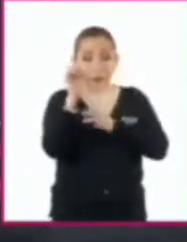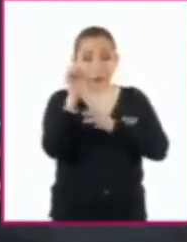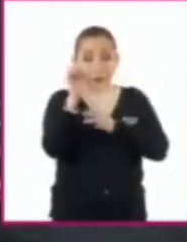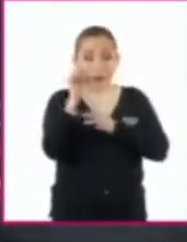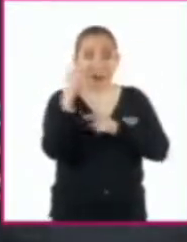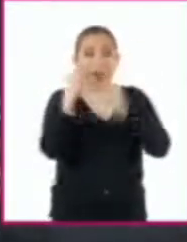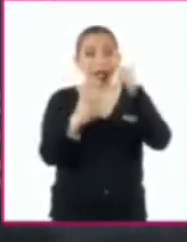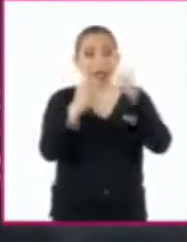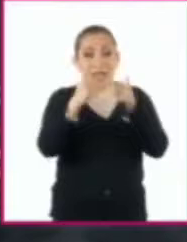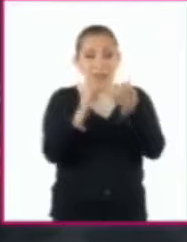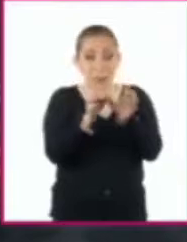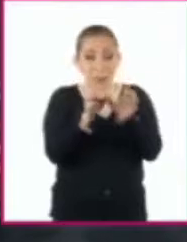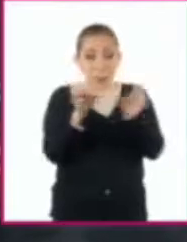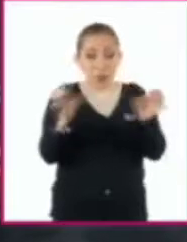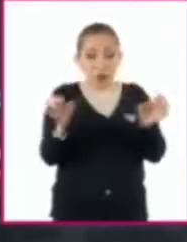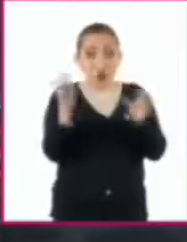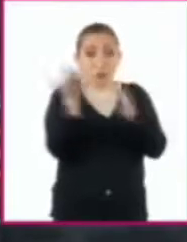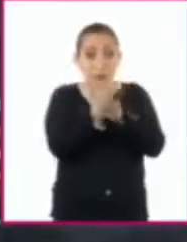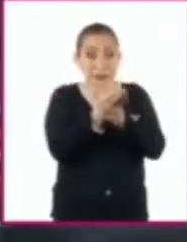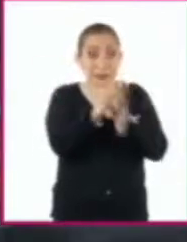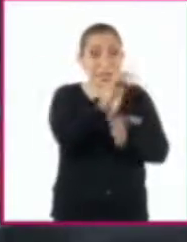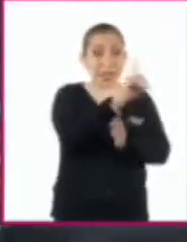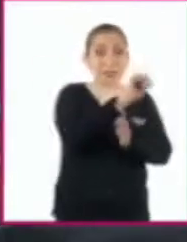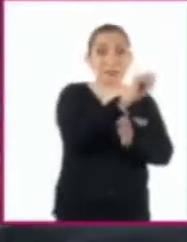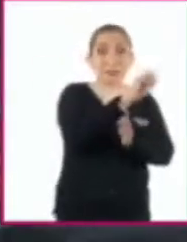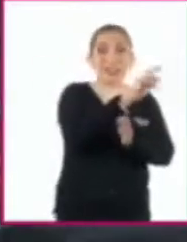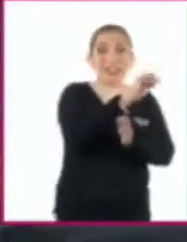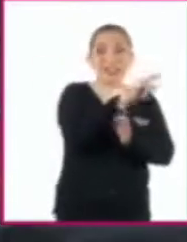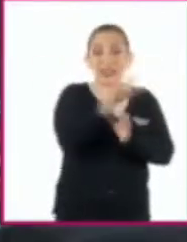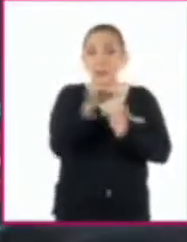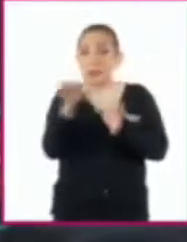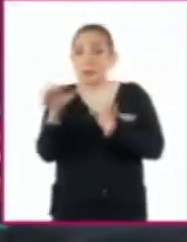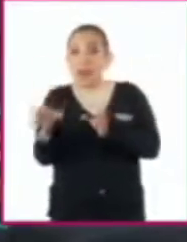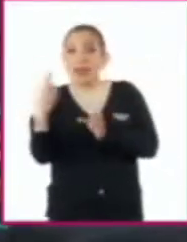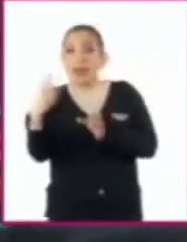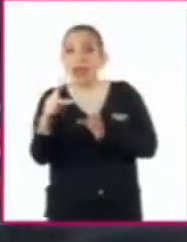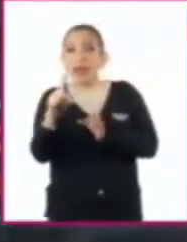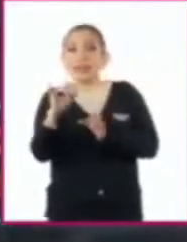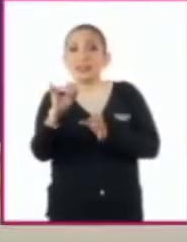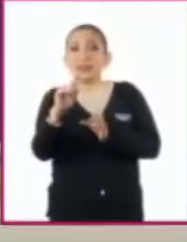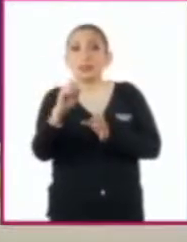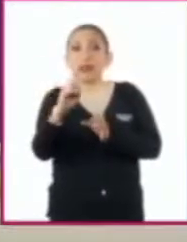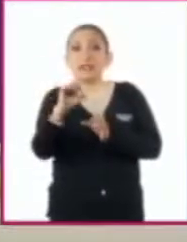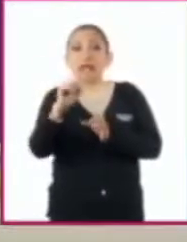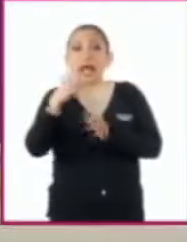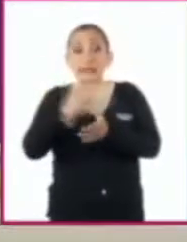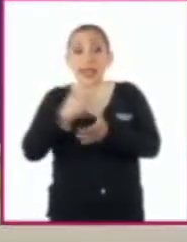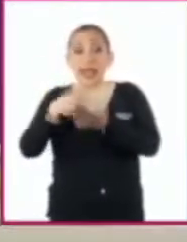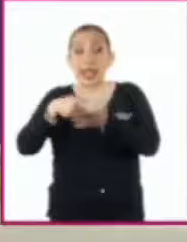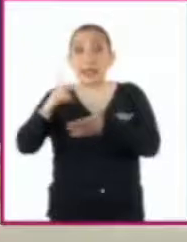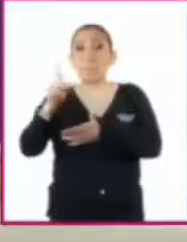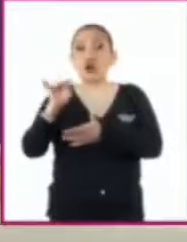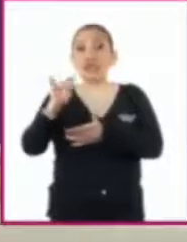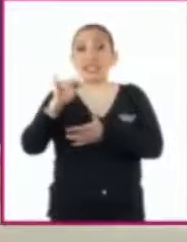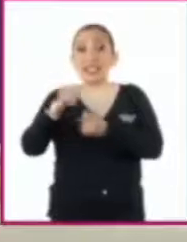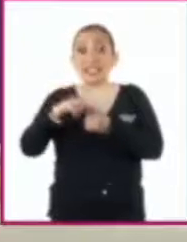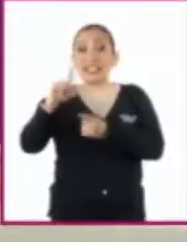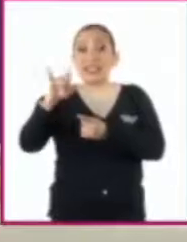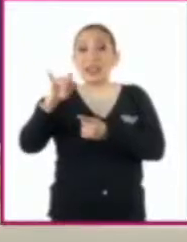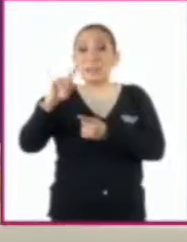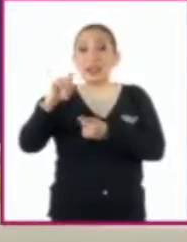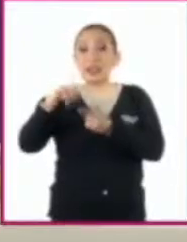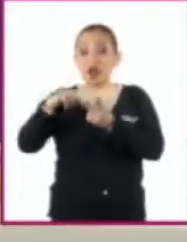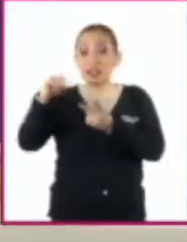La leche se separó en dos fases, la fase dispersante y la fase llamada dispersa, que contiene proteínas y